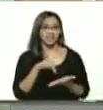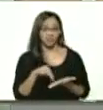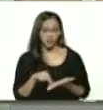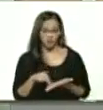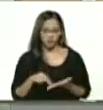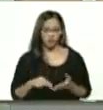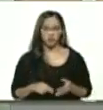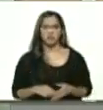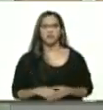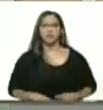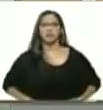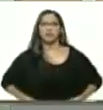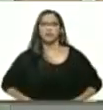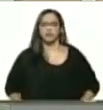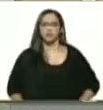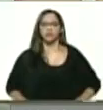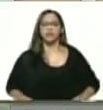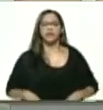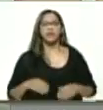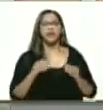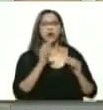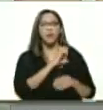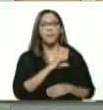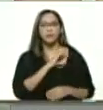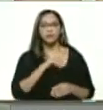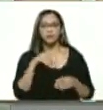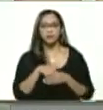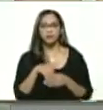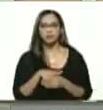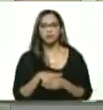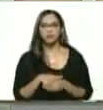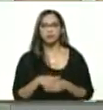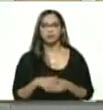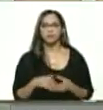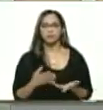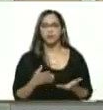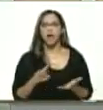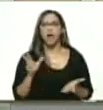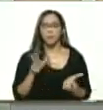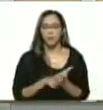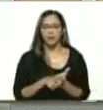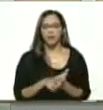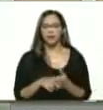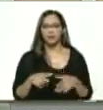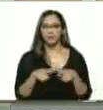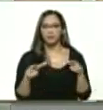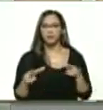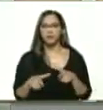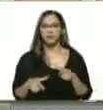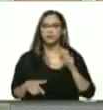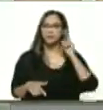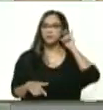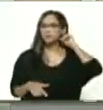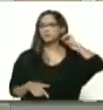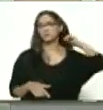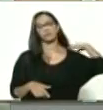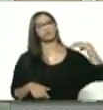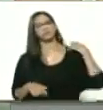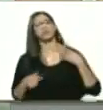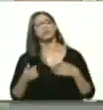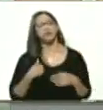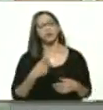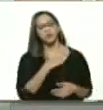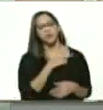la comisión electoral habilitará el cuerpo en esos casos bueno yo soy jefe